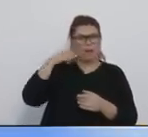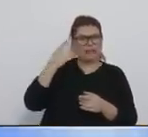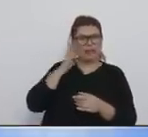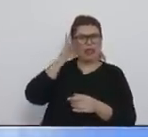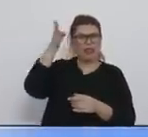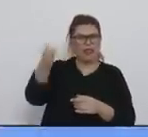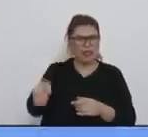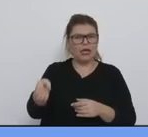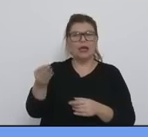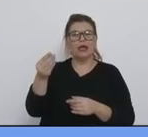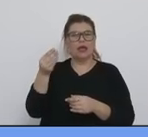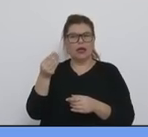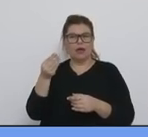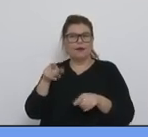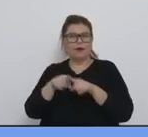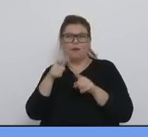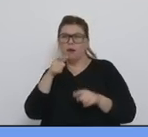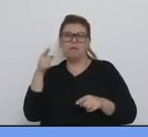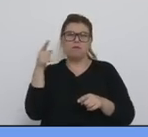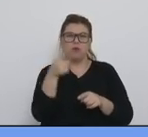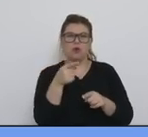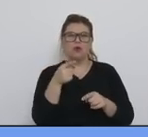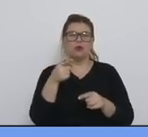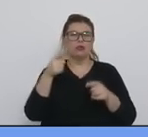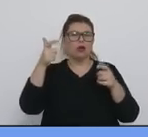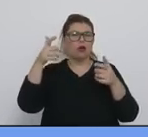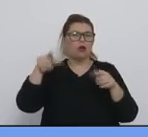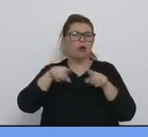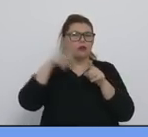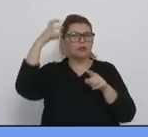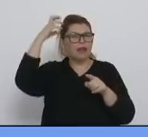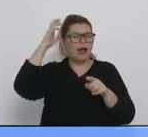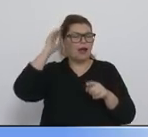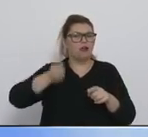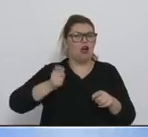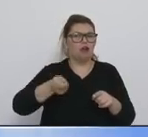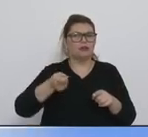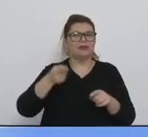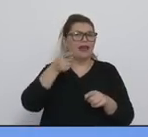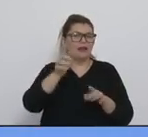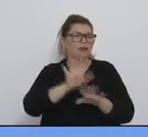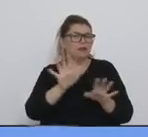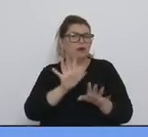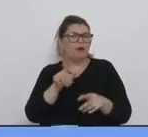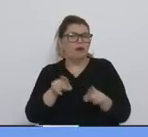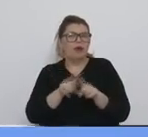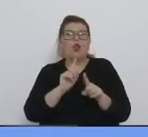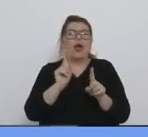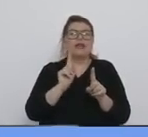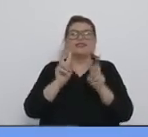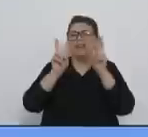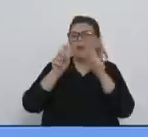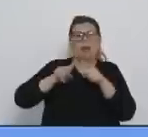contra la justicia provincial y contra la corte lisa y llanamente transgrede vulneraba más allá de una consideración política